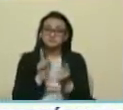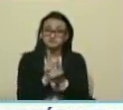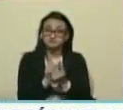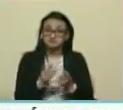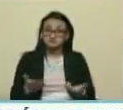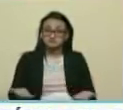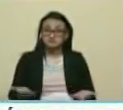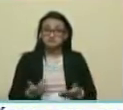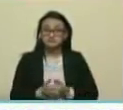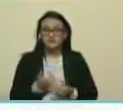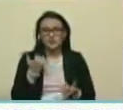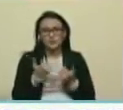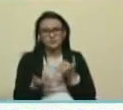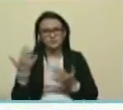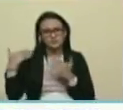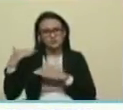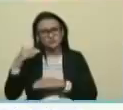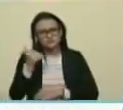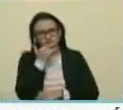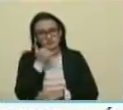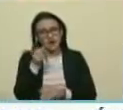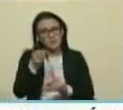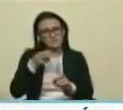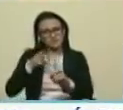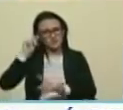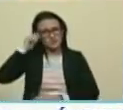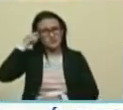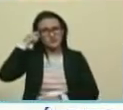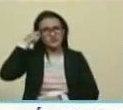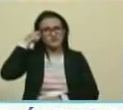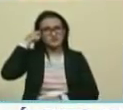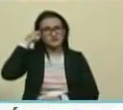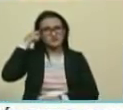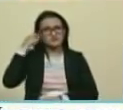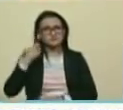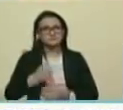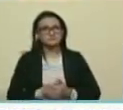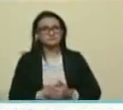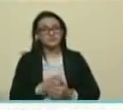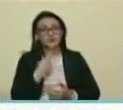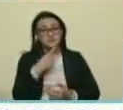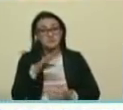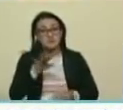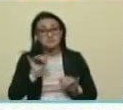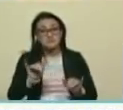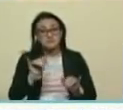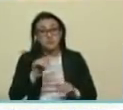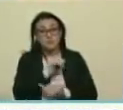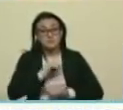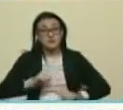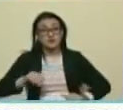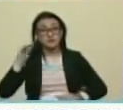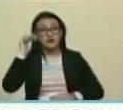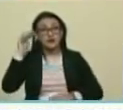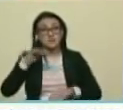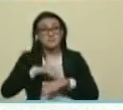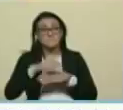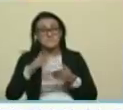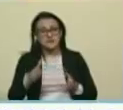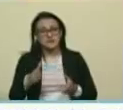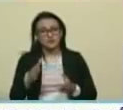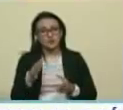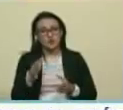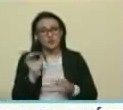todo por lo último también que sucedió en Amazonas, ¿no? Decían los propios militares, el ministro Vladimir Padrino,